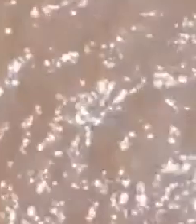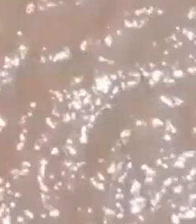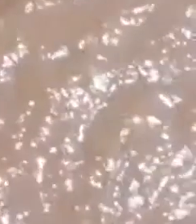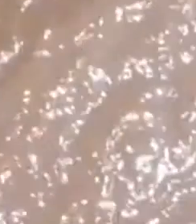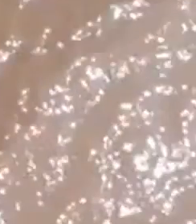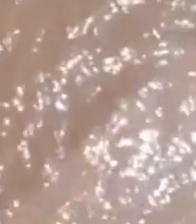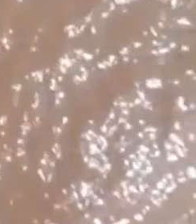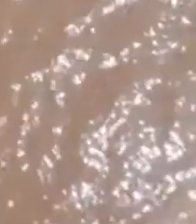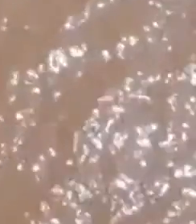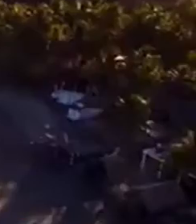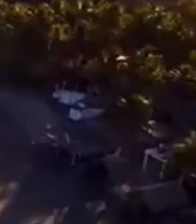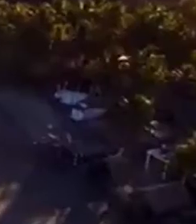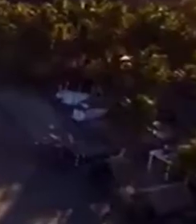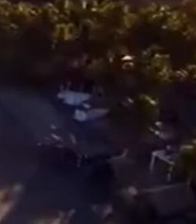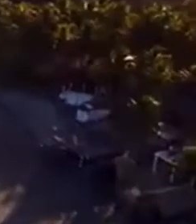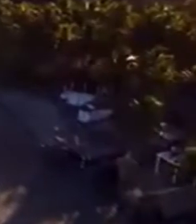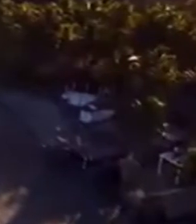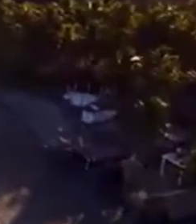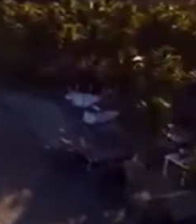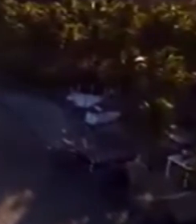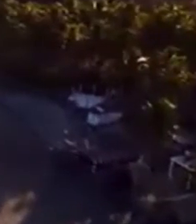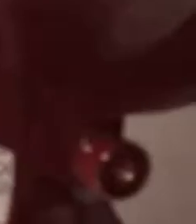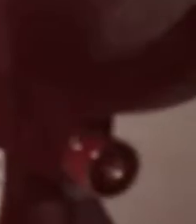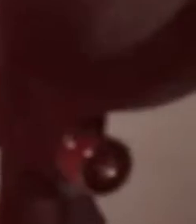RTVC Noticias del Mediodía.